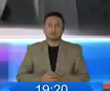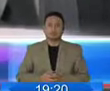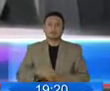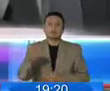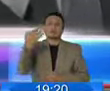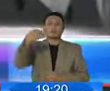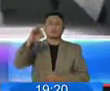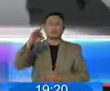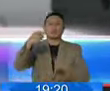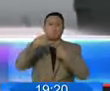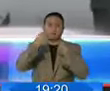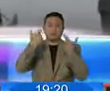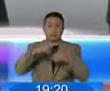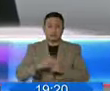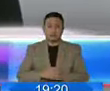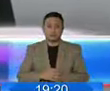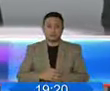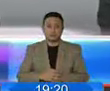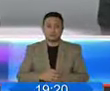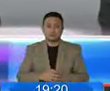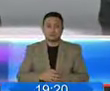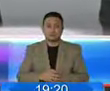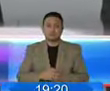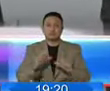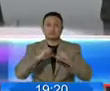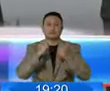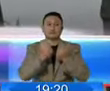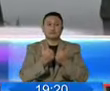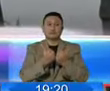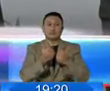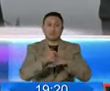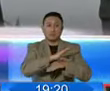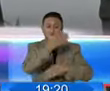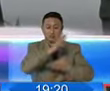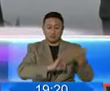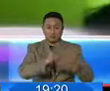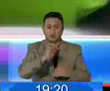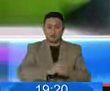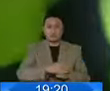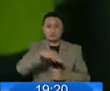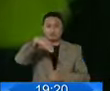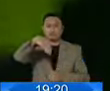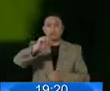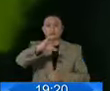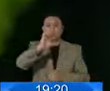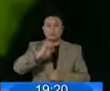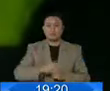19 de marzo, contra de una asambleísta electa, Mayra Montaño. ¡Alto,